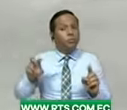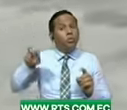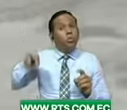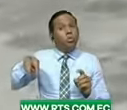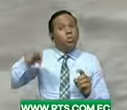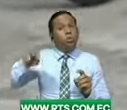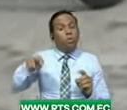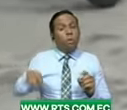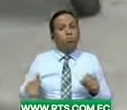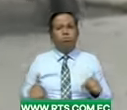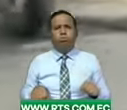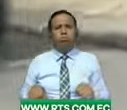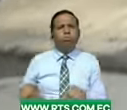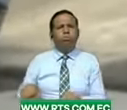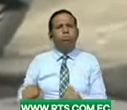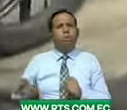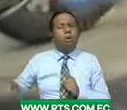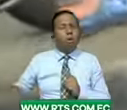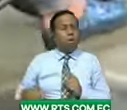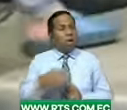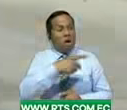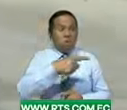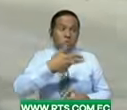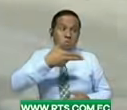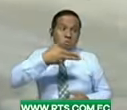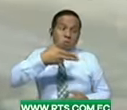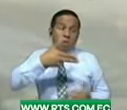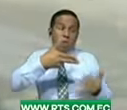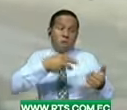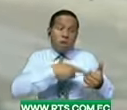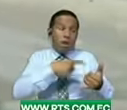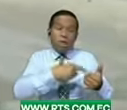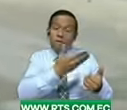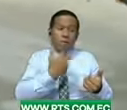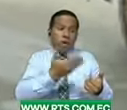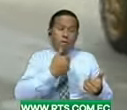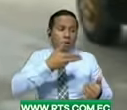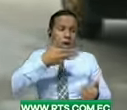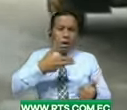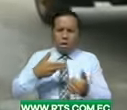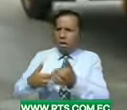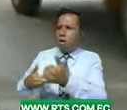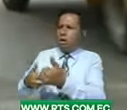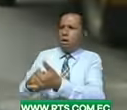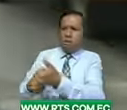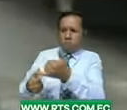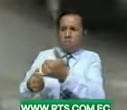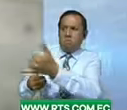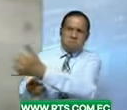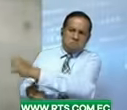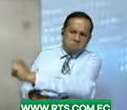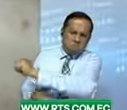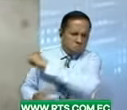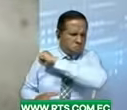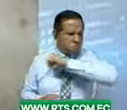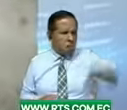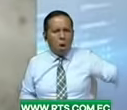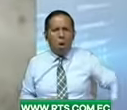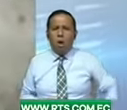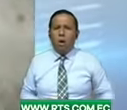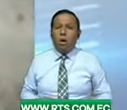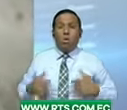moto. Y de ahí le dice, dame el teléfono. Y en lo que él le dice, dame el teléfono, él se arrancha el teléfono y me lo tira acá. Yo le digo,